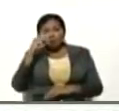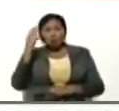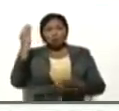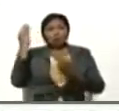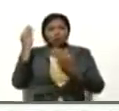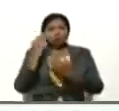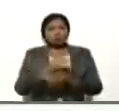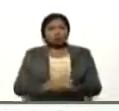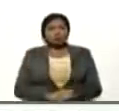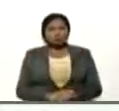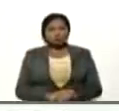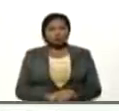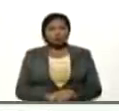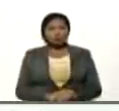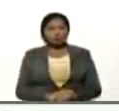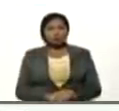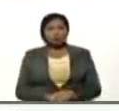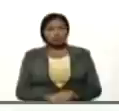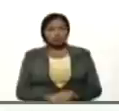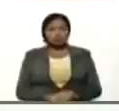Belandria.